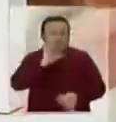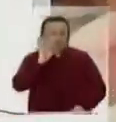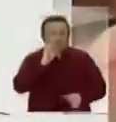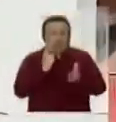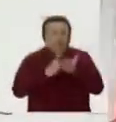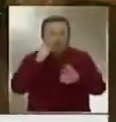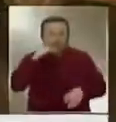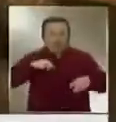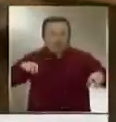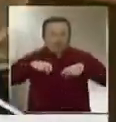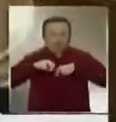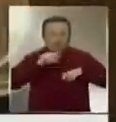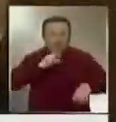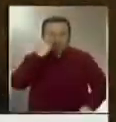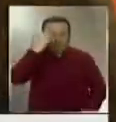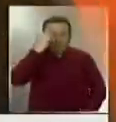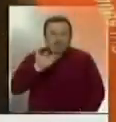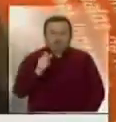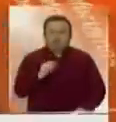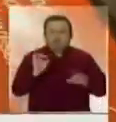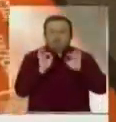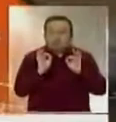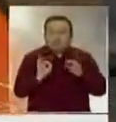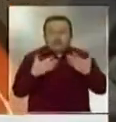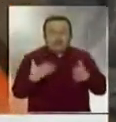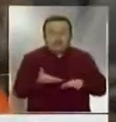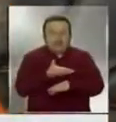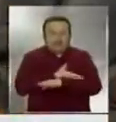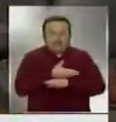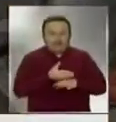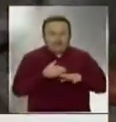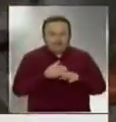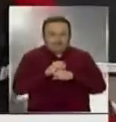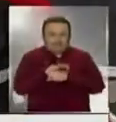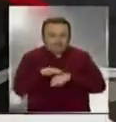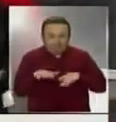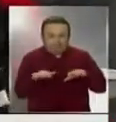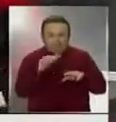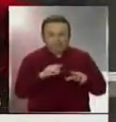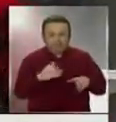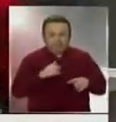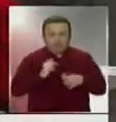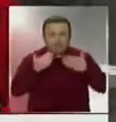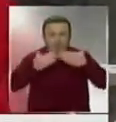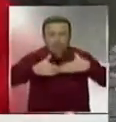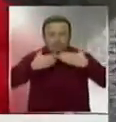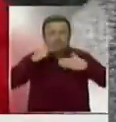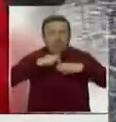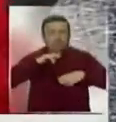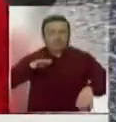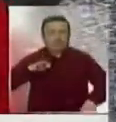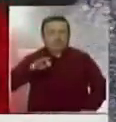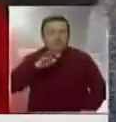50.000 personas transitaban en un día normal antes de la pandemia, entonces ahí en el límite de Cerrillos con Maipú